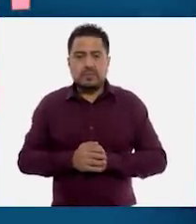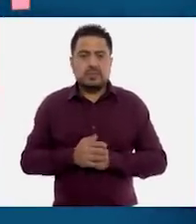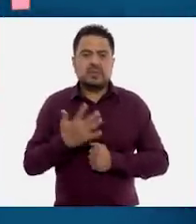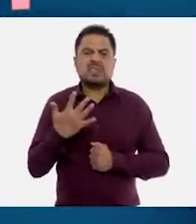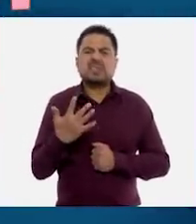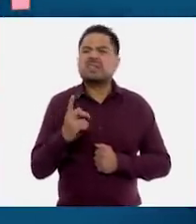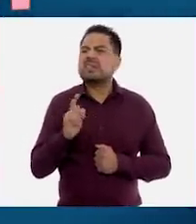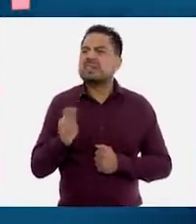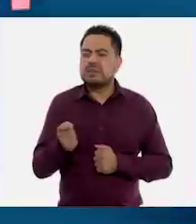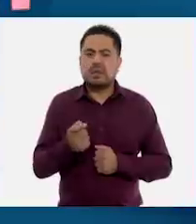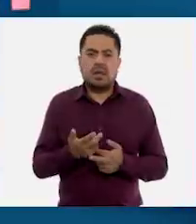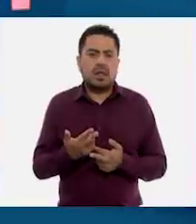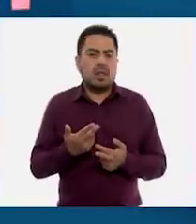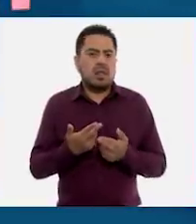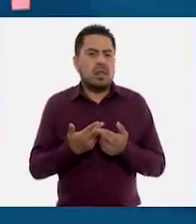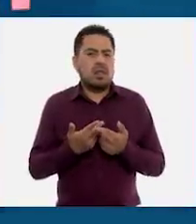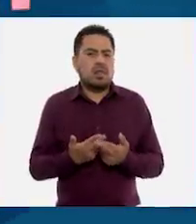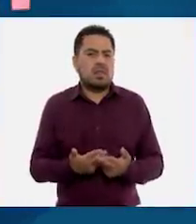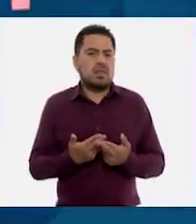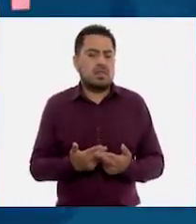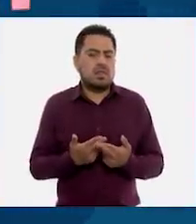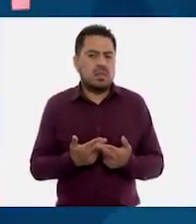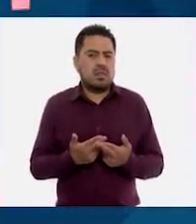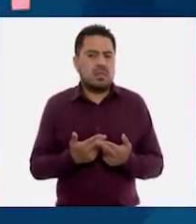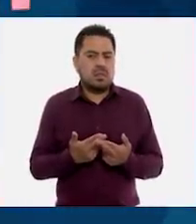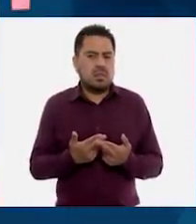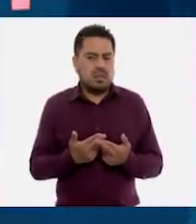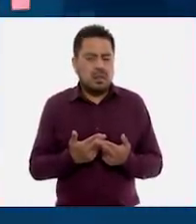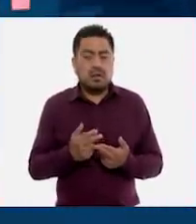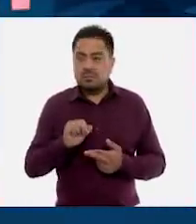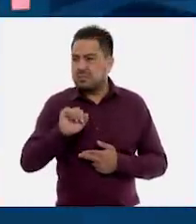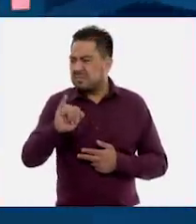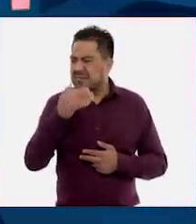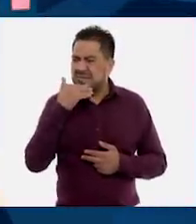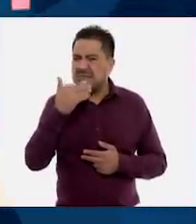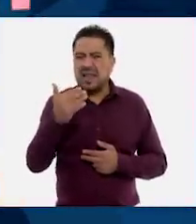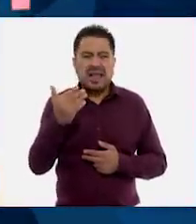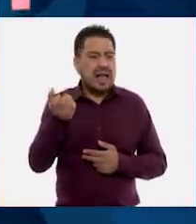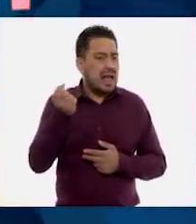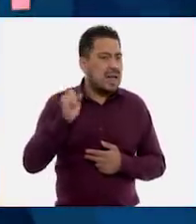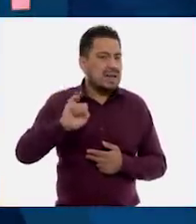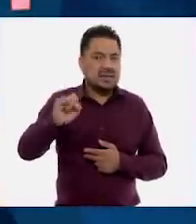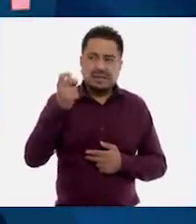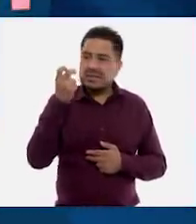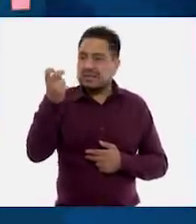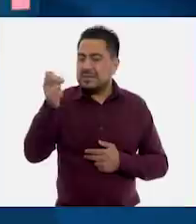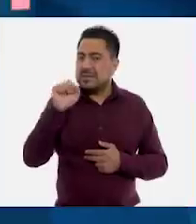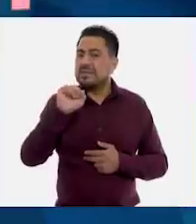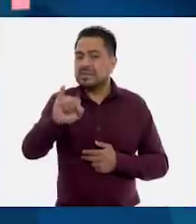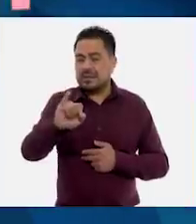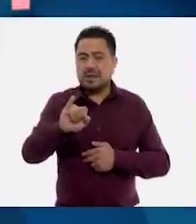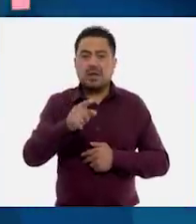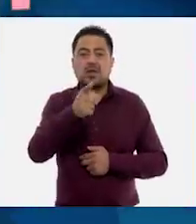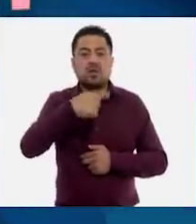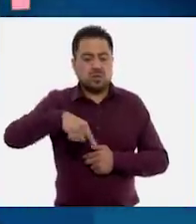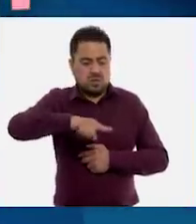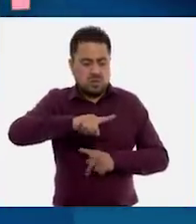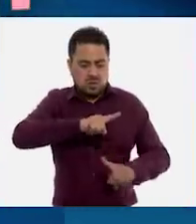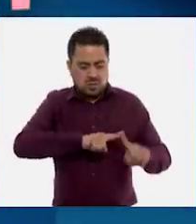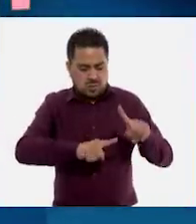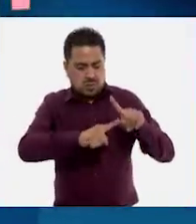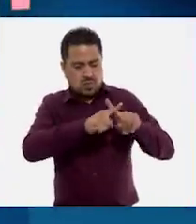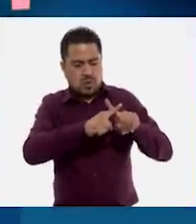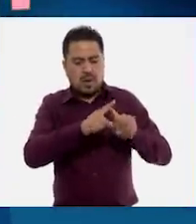5 fueron los que le sobraron. Muy bien, así es, Alfonso. Y si